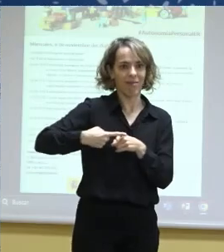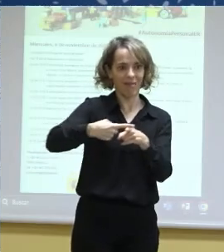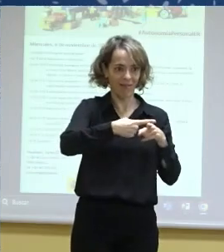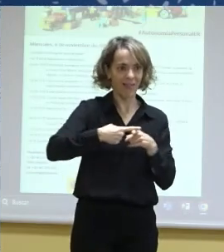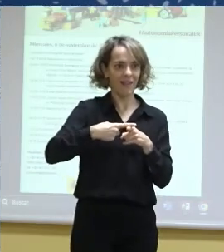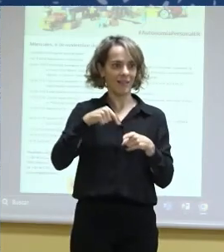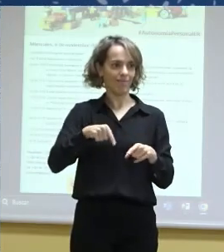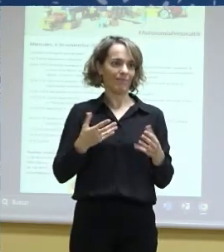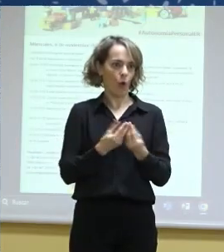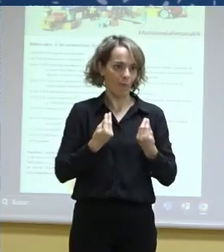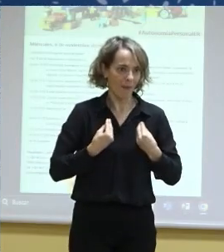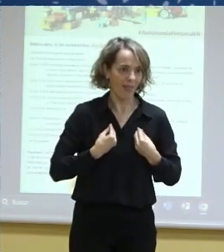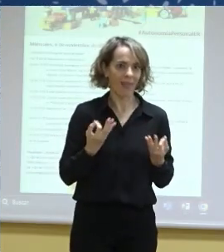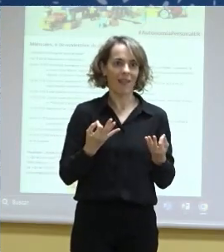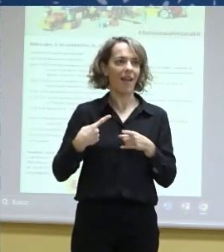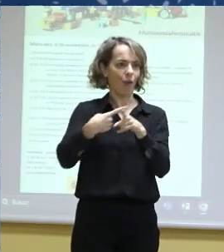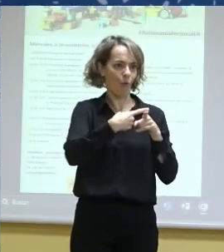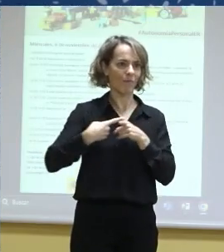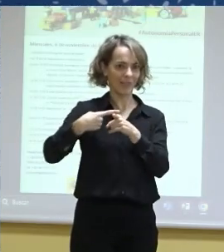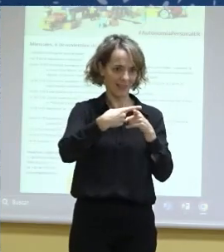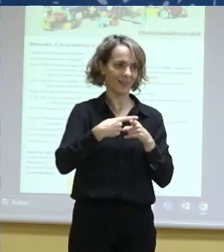de convivencia y de compartir